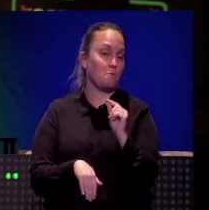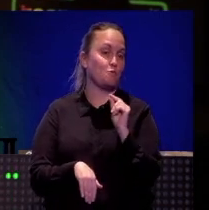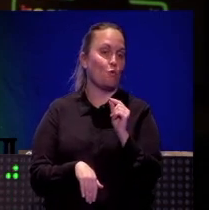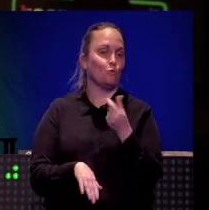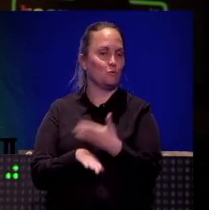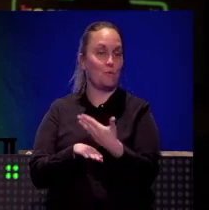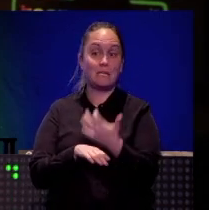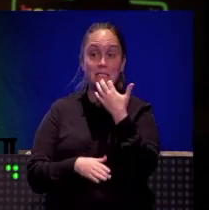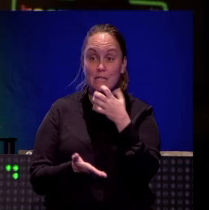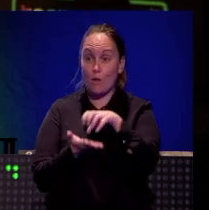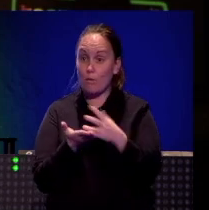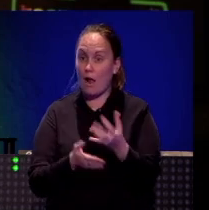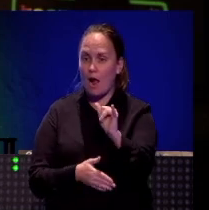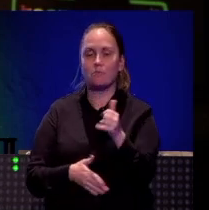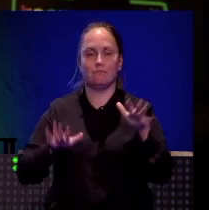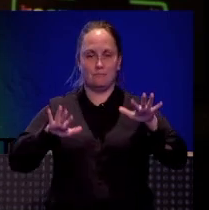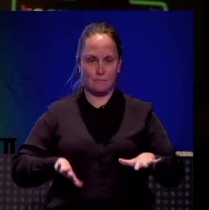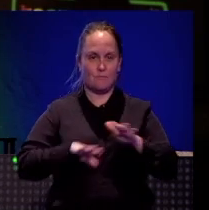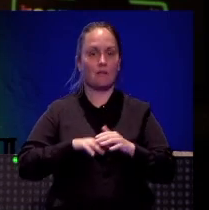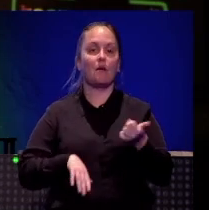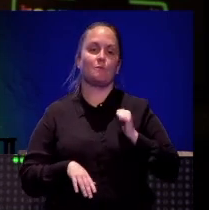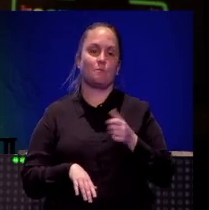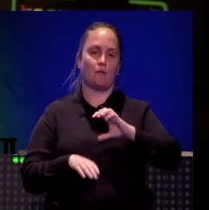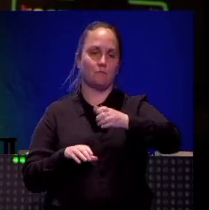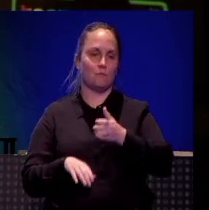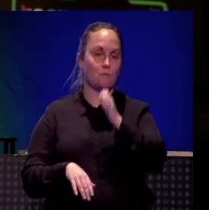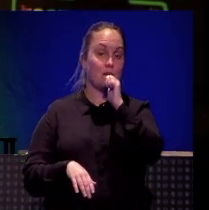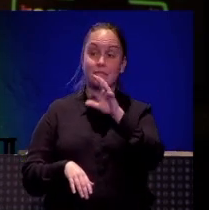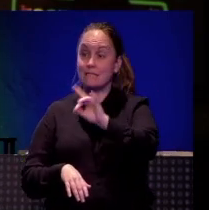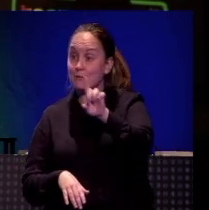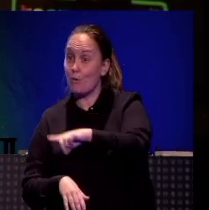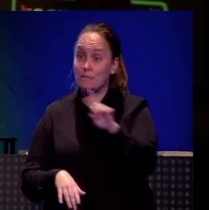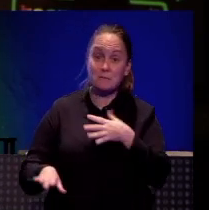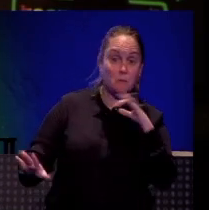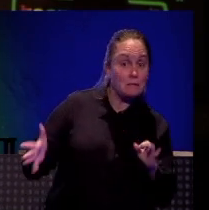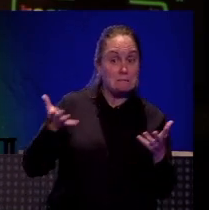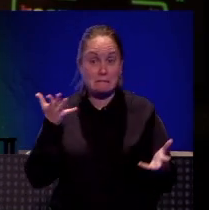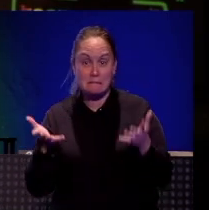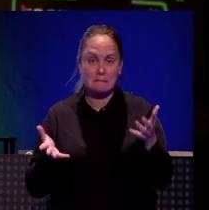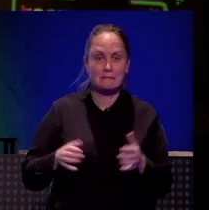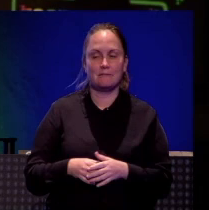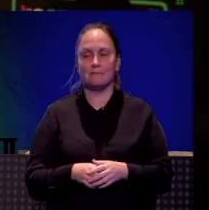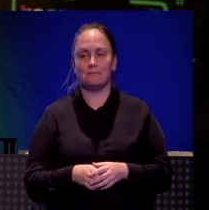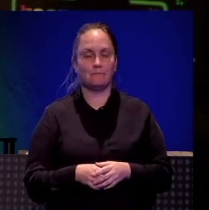alguna y aprovecho para ver si quizás tal vez